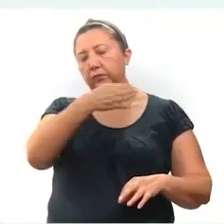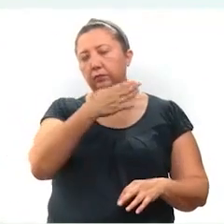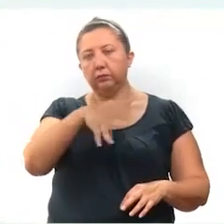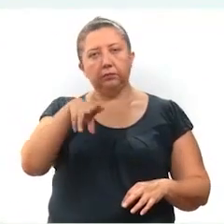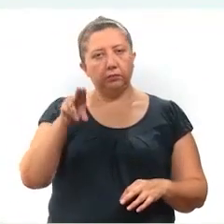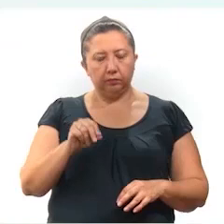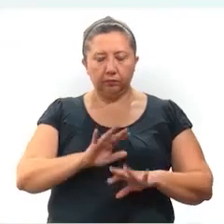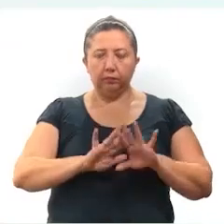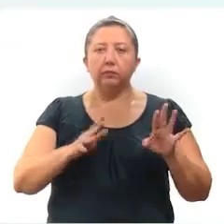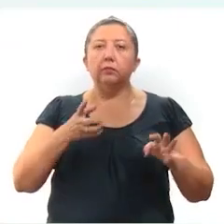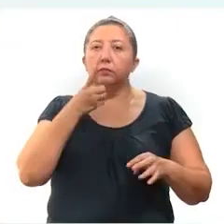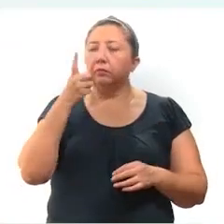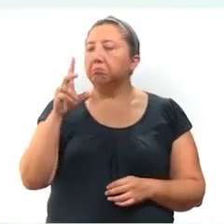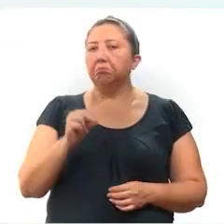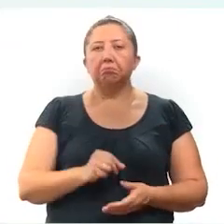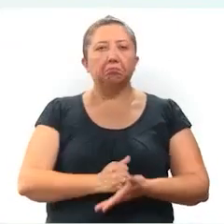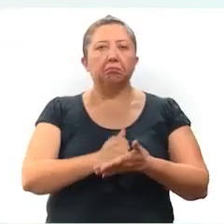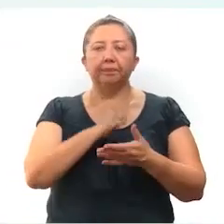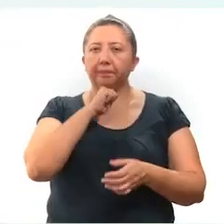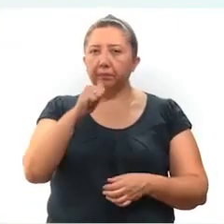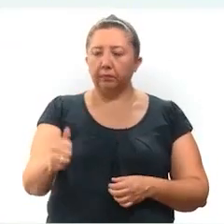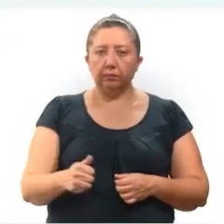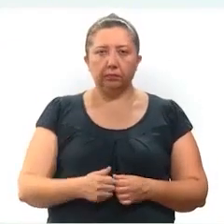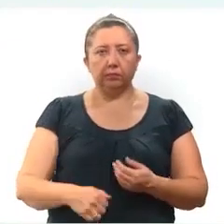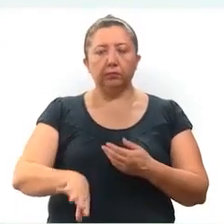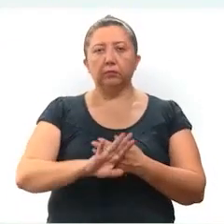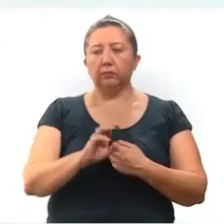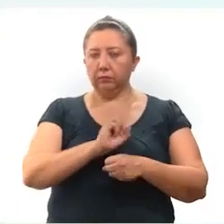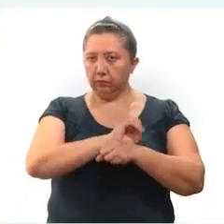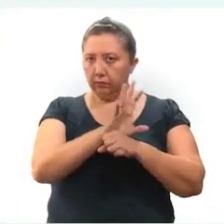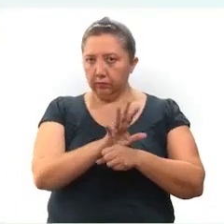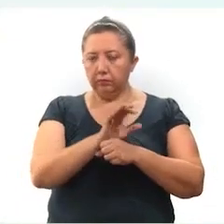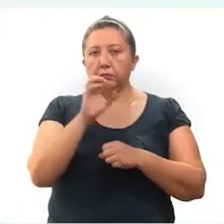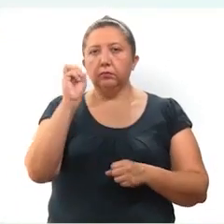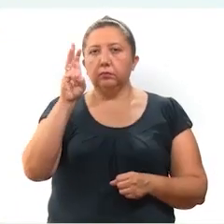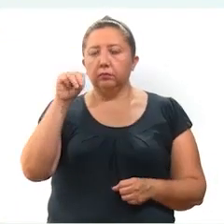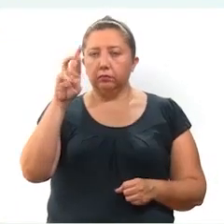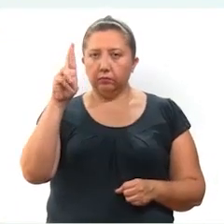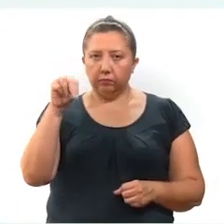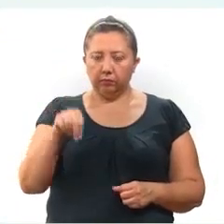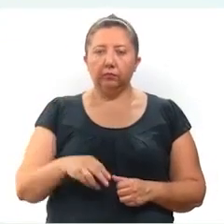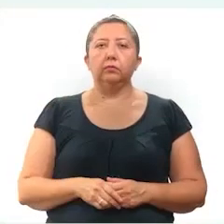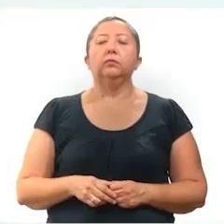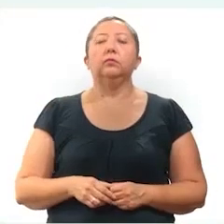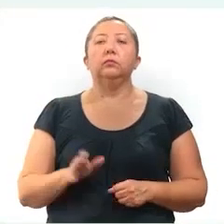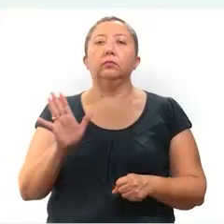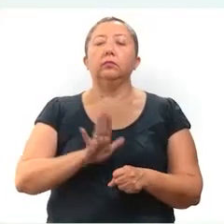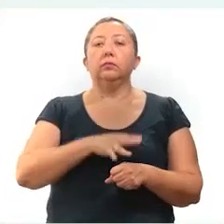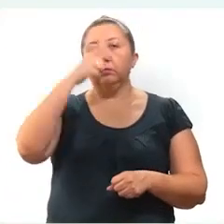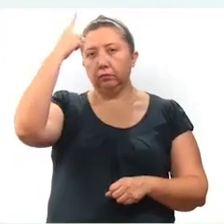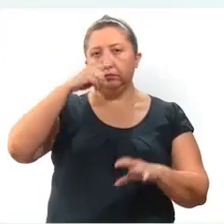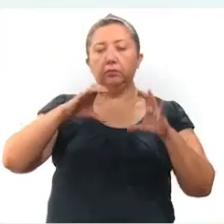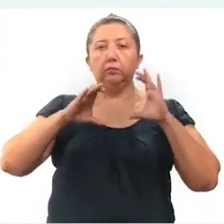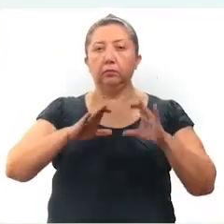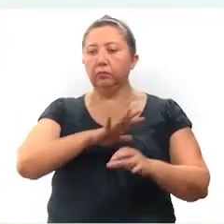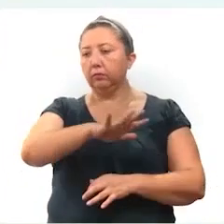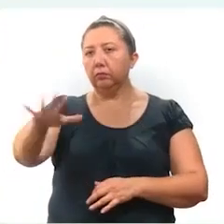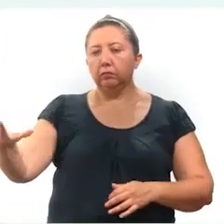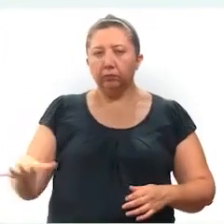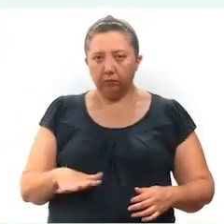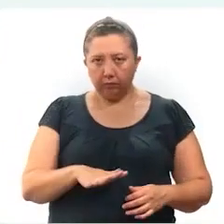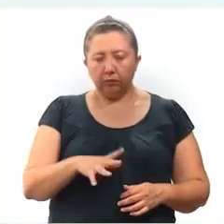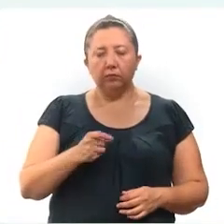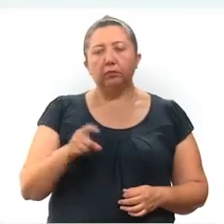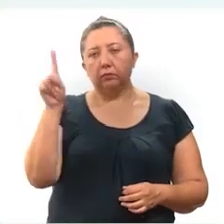pañoletas, ya que está descrito que no brinda ninguna protección contra el COVID, incluida la variante Omicron. Por lo que para protegernos entre